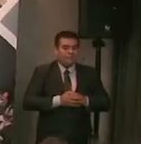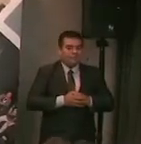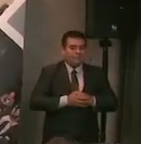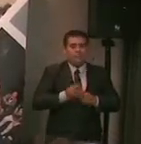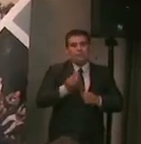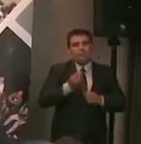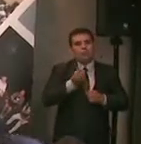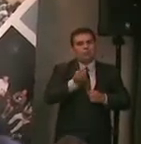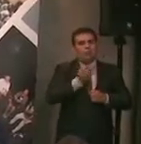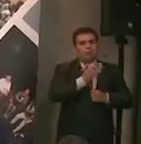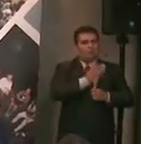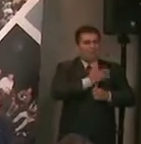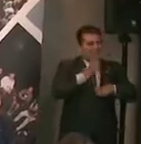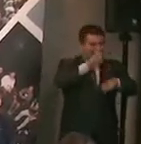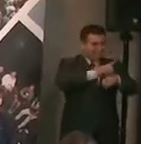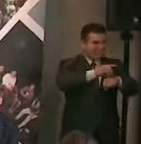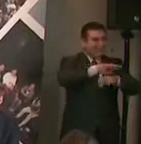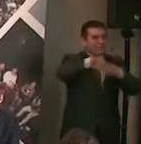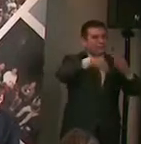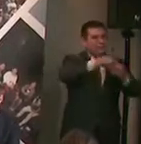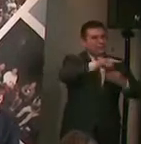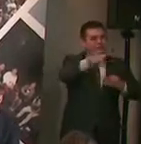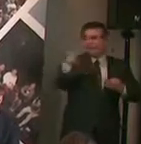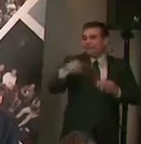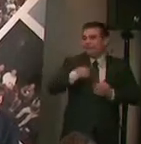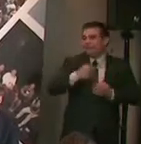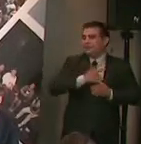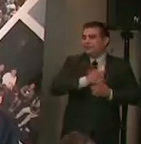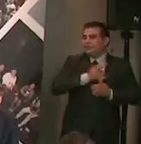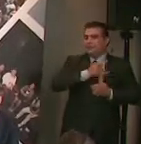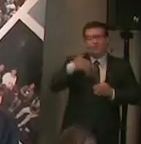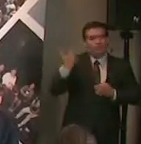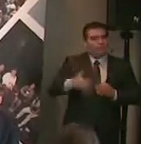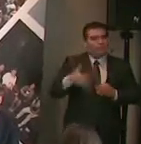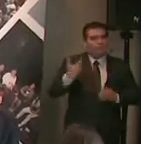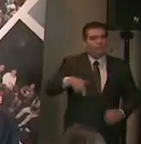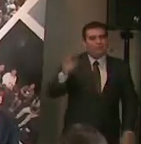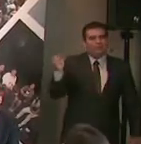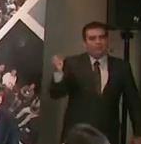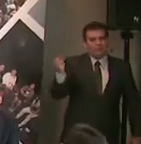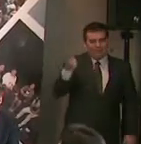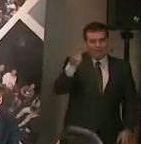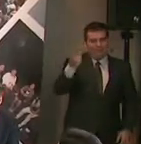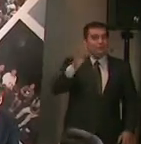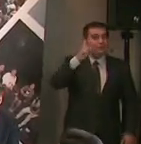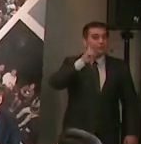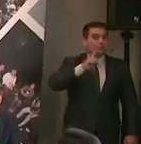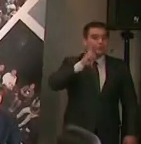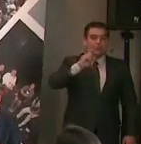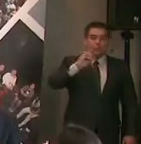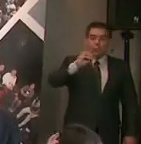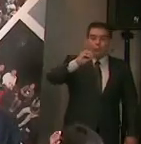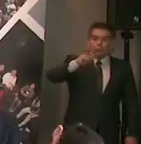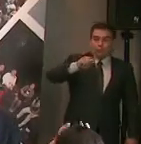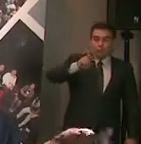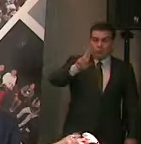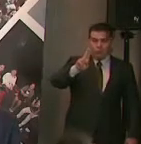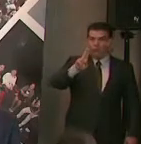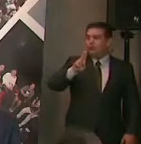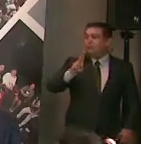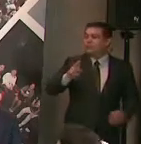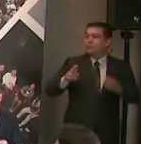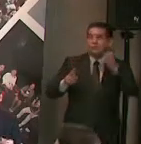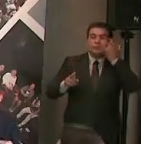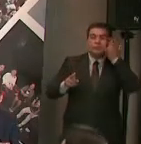gracias. Muy buenos días, tengan todas y todos ustedes. Es un honor para ONU Mujeres estar el día de hoy aquí con ustedes. Saludo